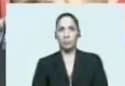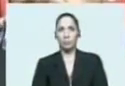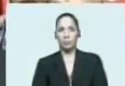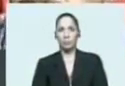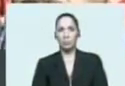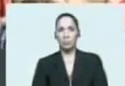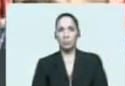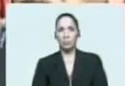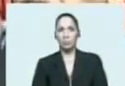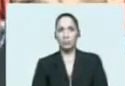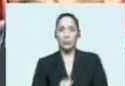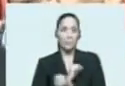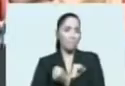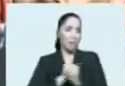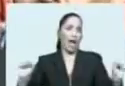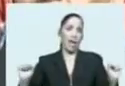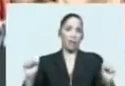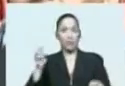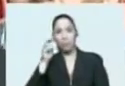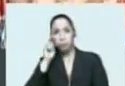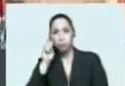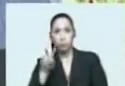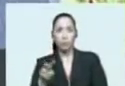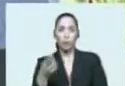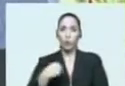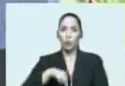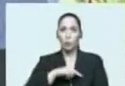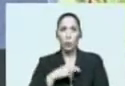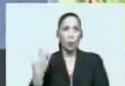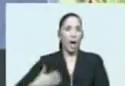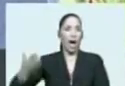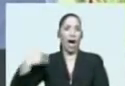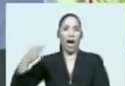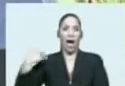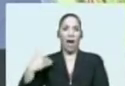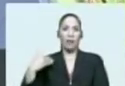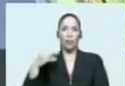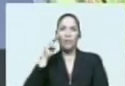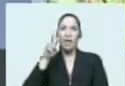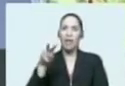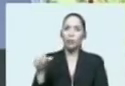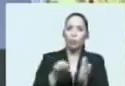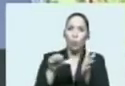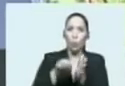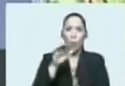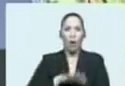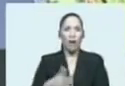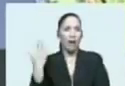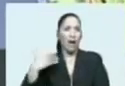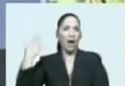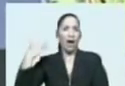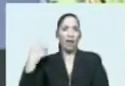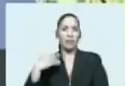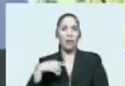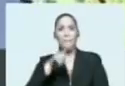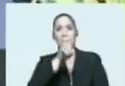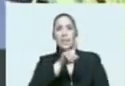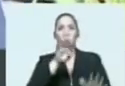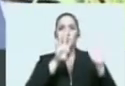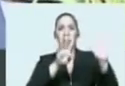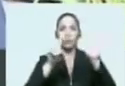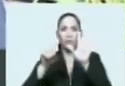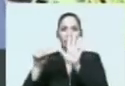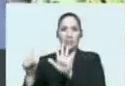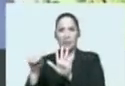basta con ver lo que éramos basta que esconder donde estábamos en 1976